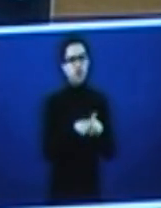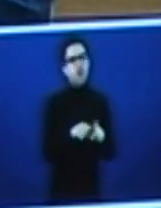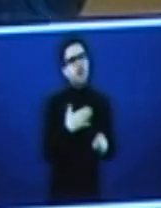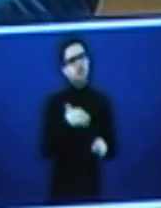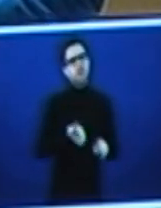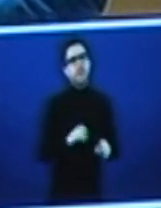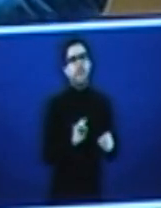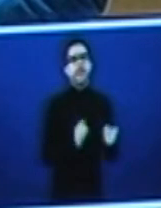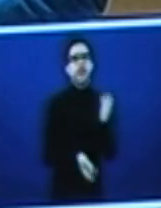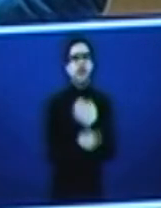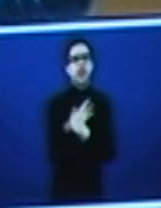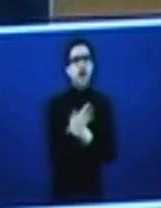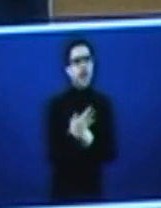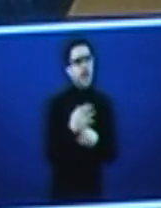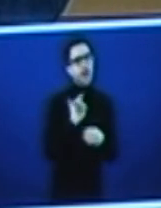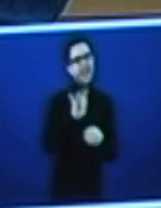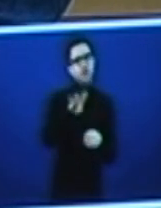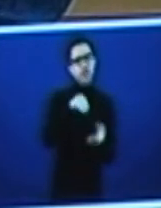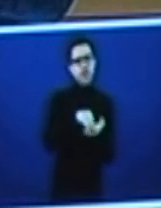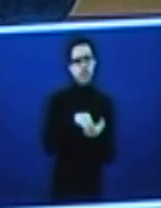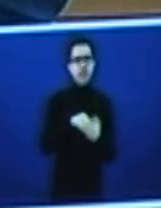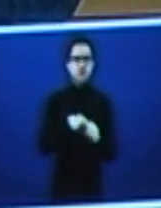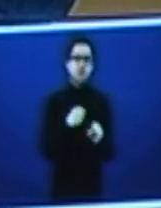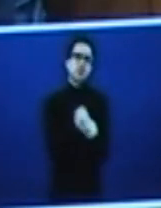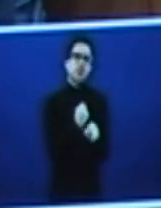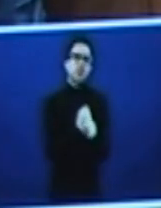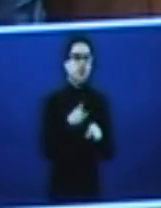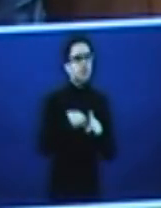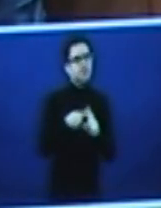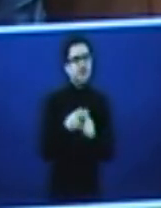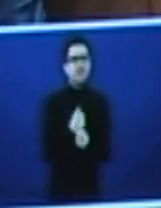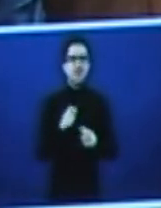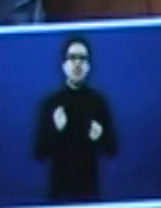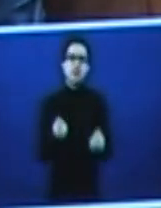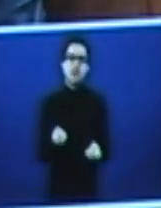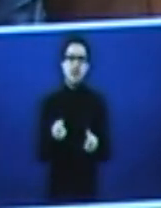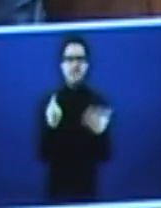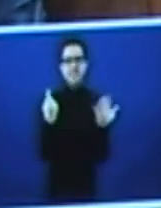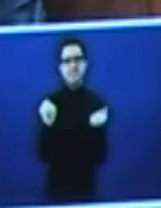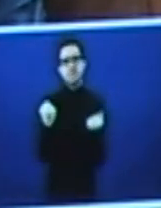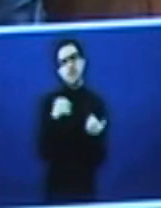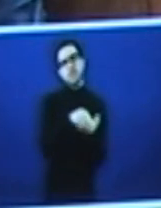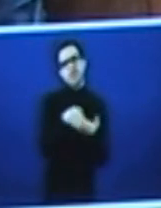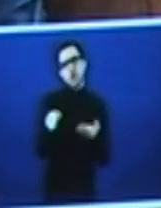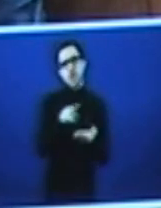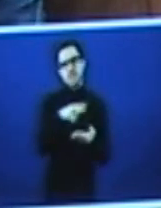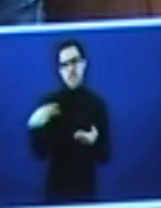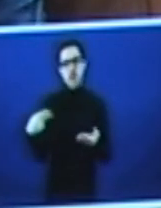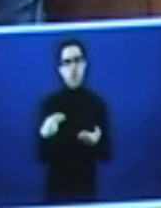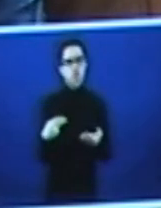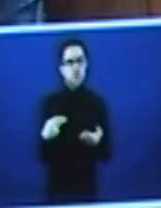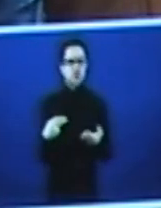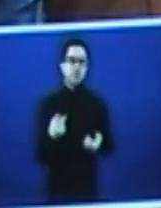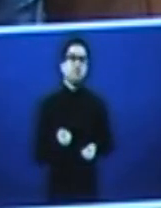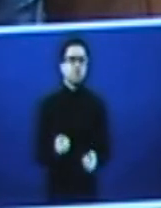e un investimento de 6.000 millóns. Vamos a seguir creando 14.000 empregos cun investimento de 6.000 millóns de euros no eólico.